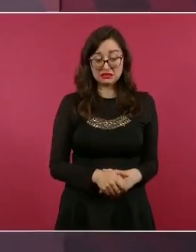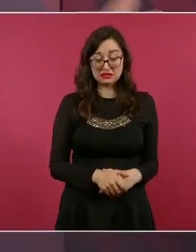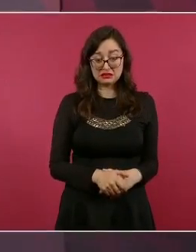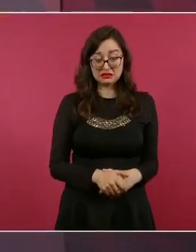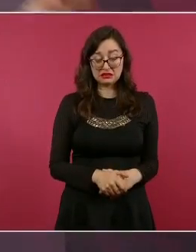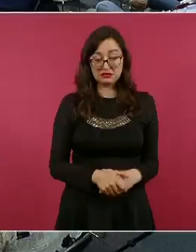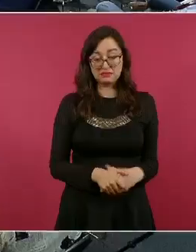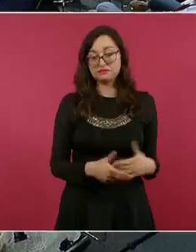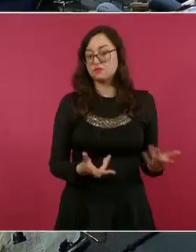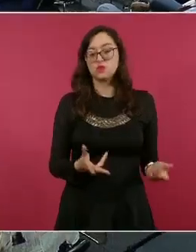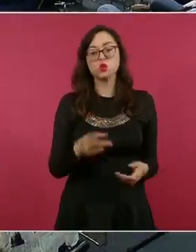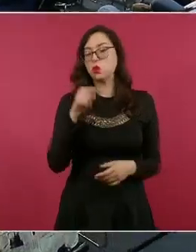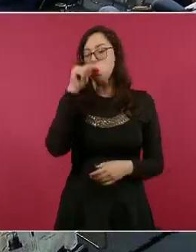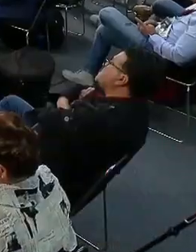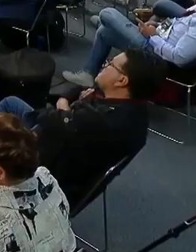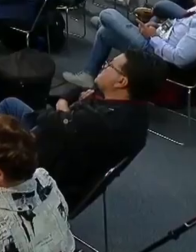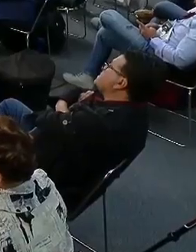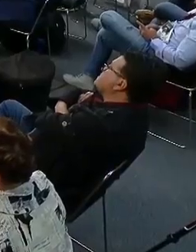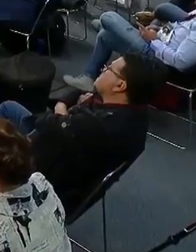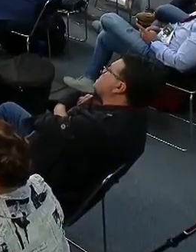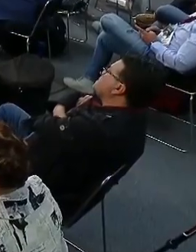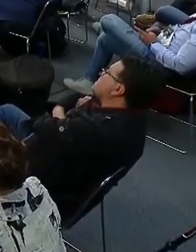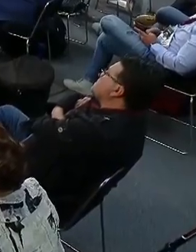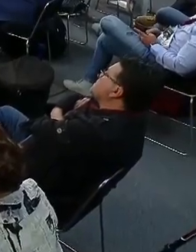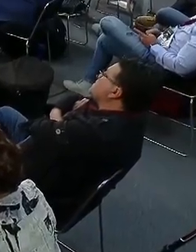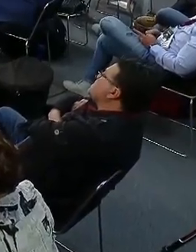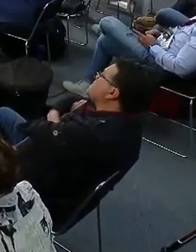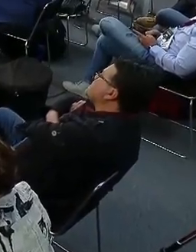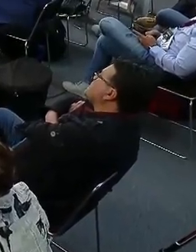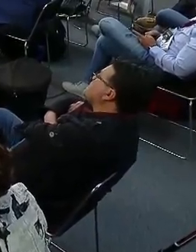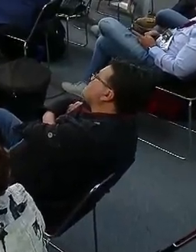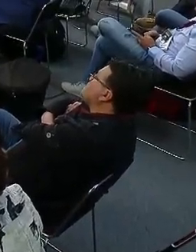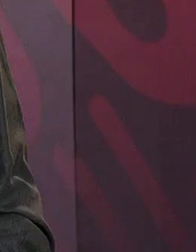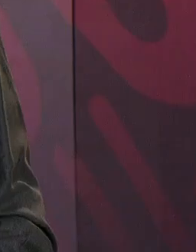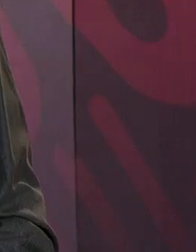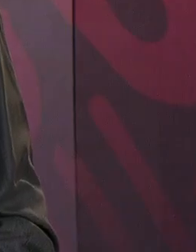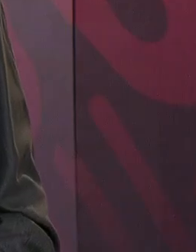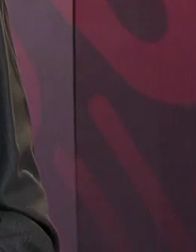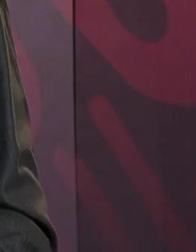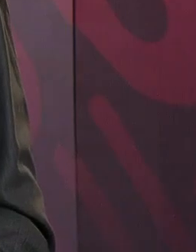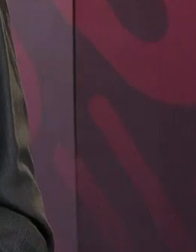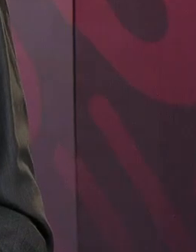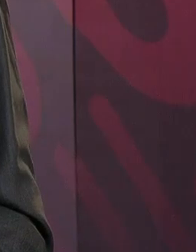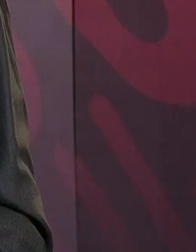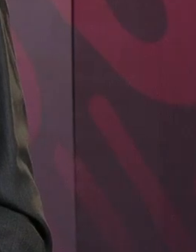No es para presumir, pero vamos a dejar nosotros 100 mil.